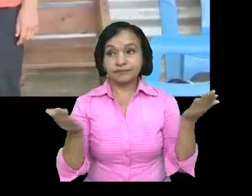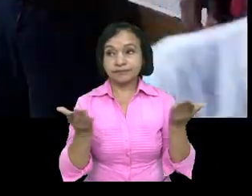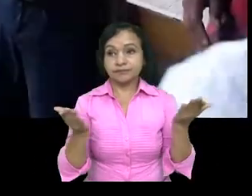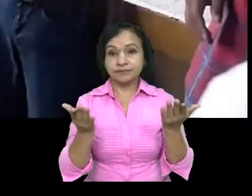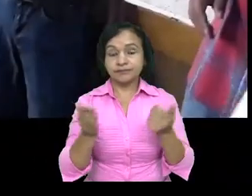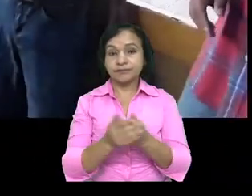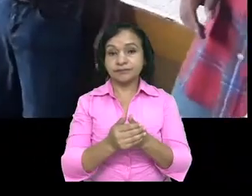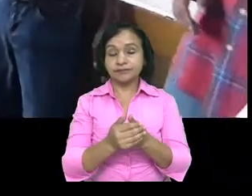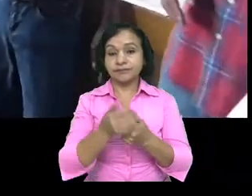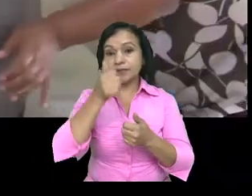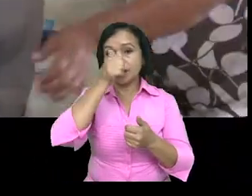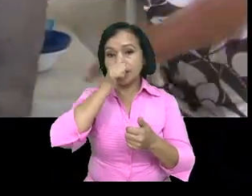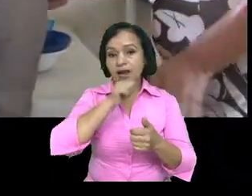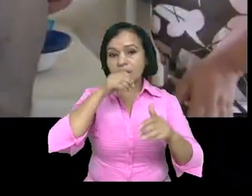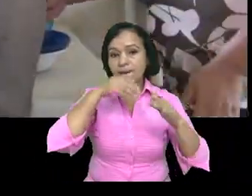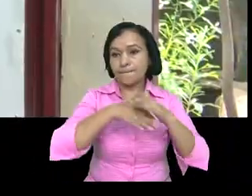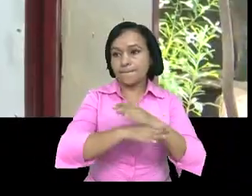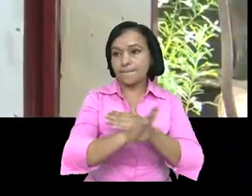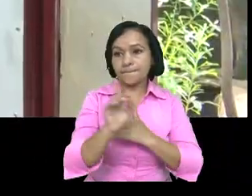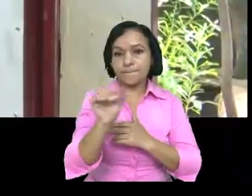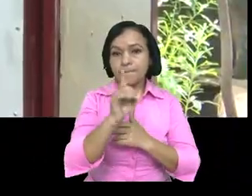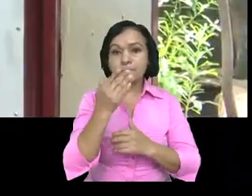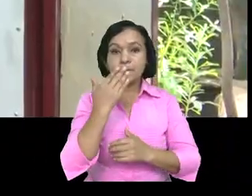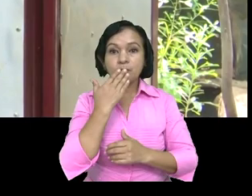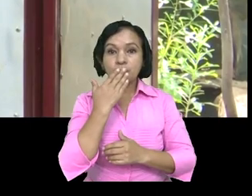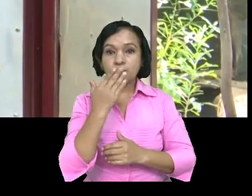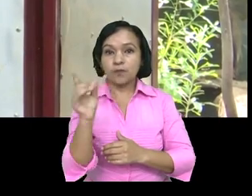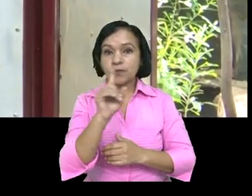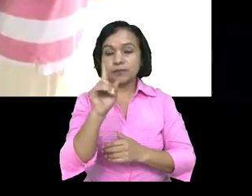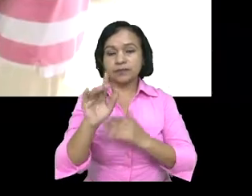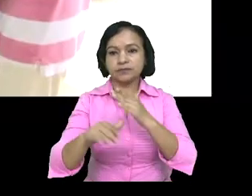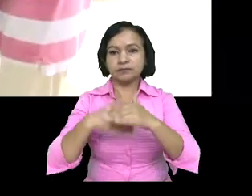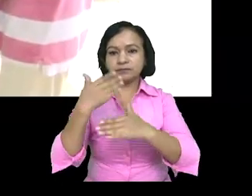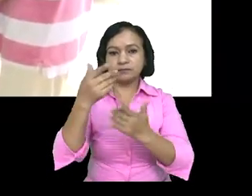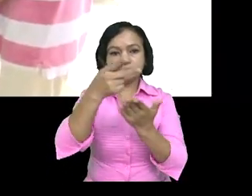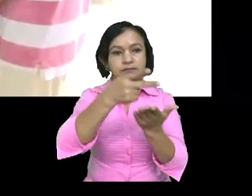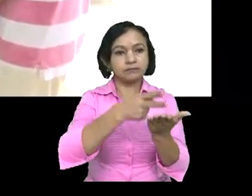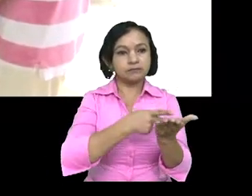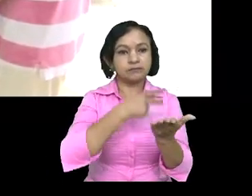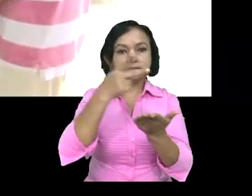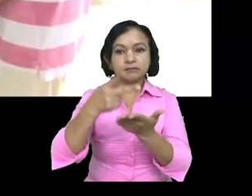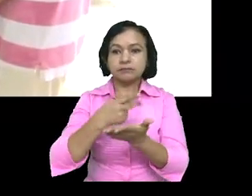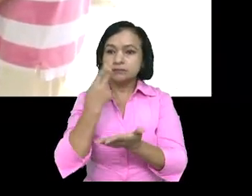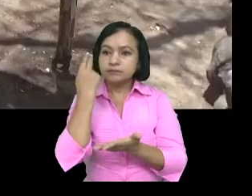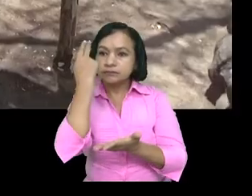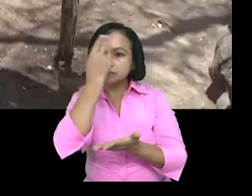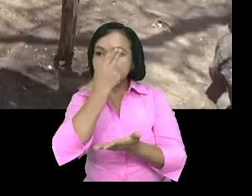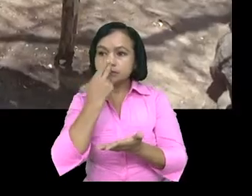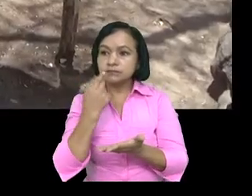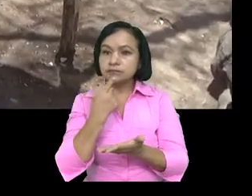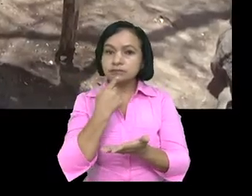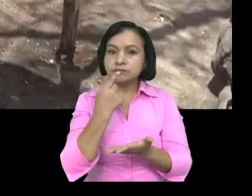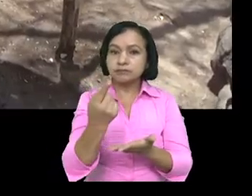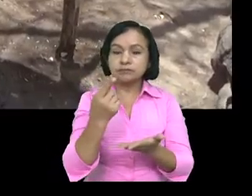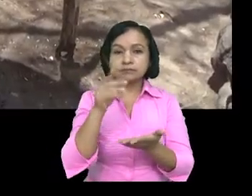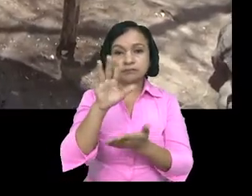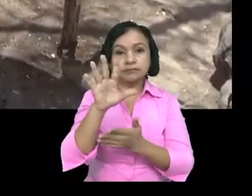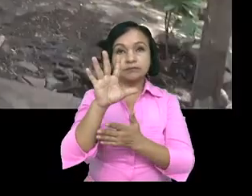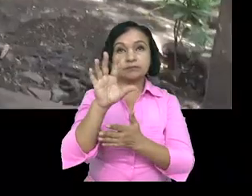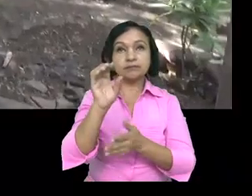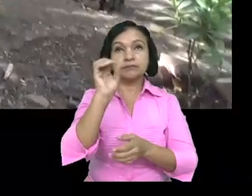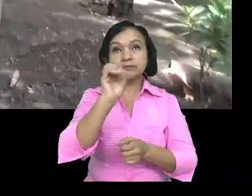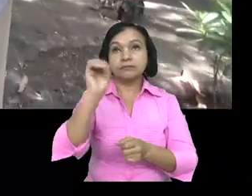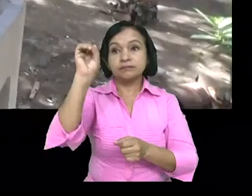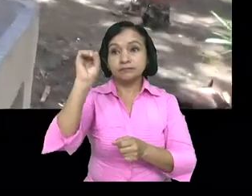un acceso al agua, pero no de calidad. Después de los proyectos, cuando vos les preguntas y te dicen casi el